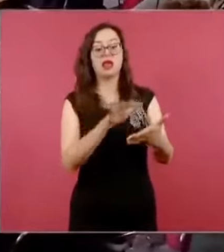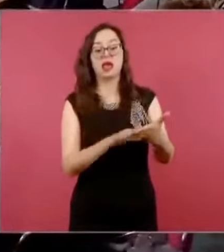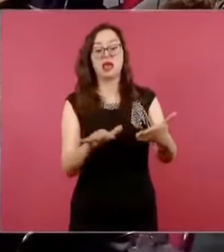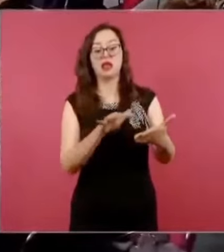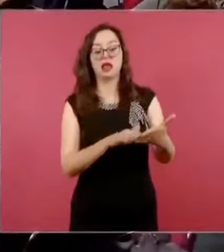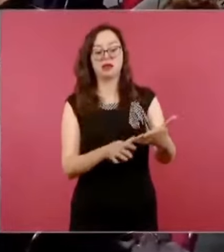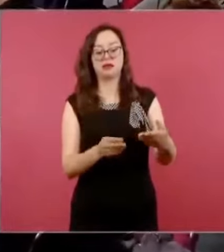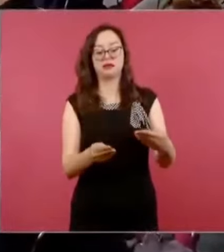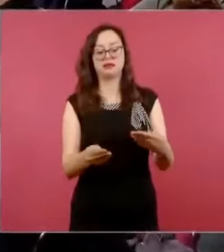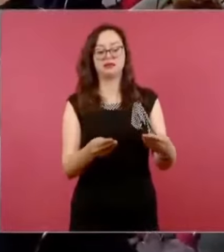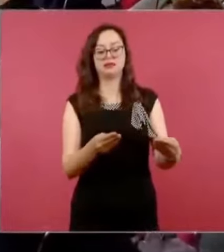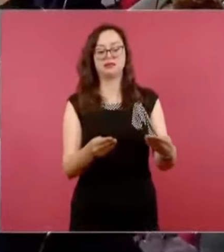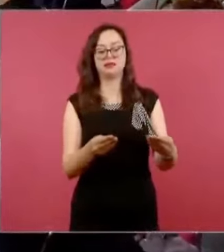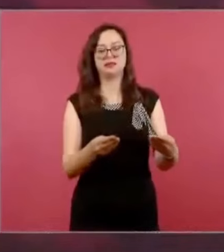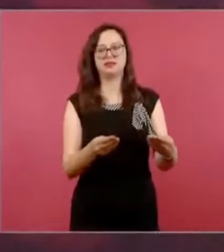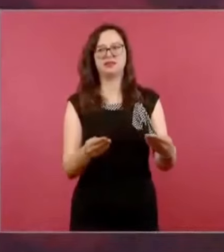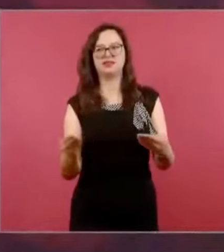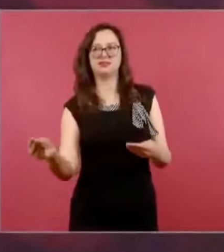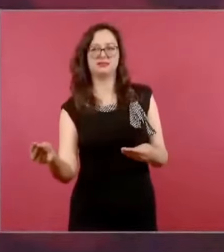Que cuiden eso,